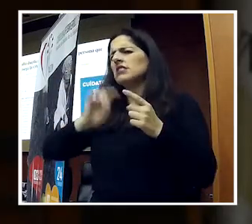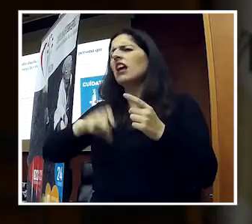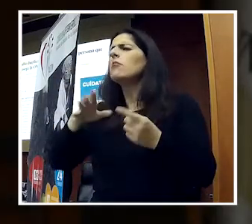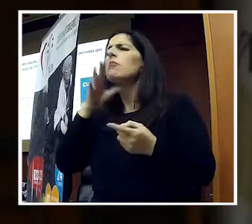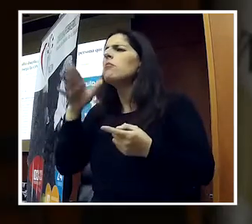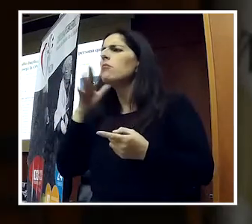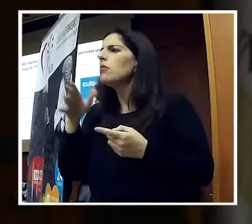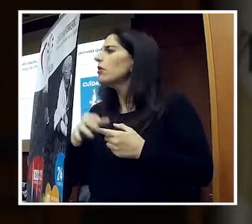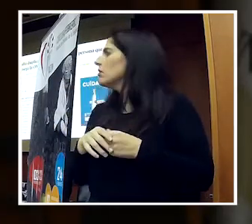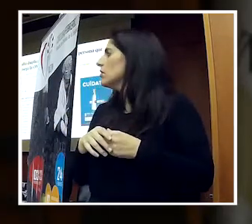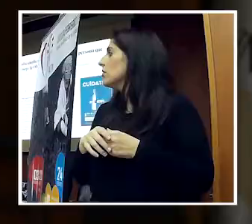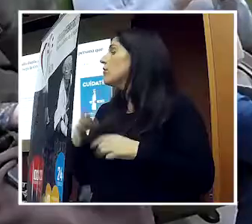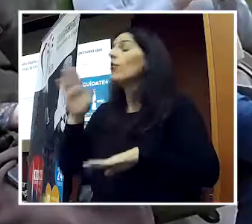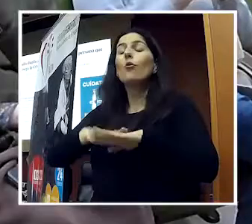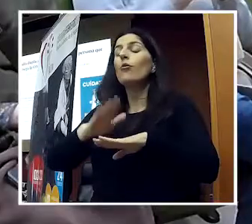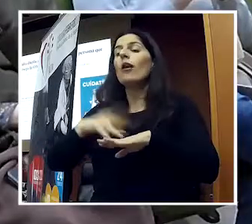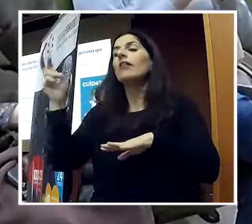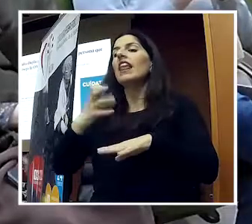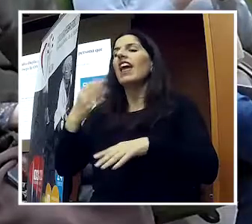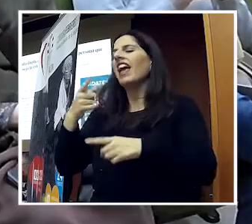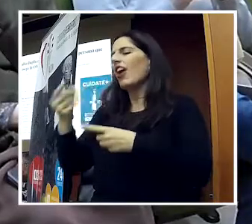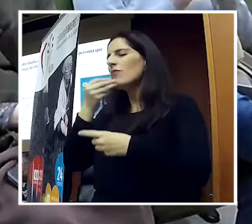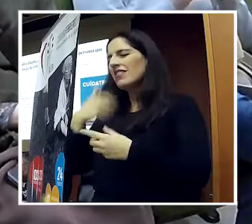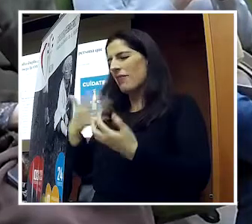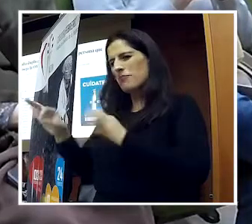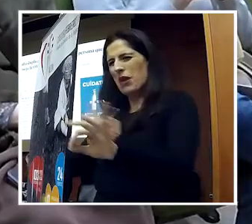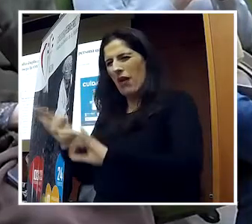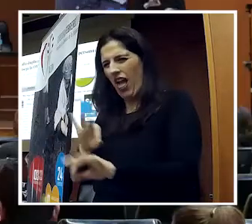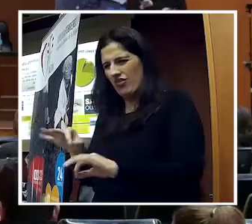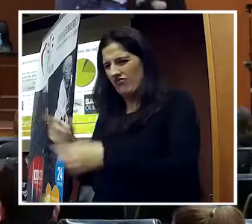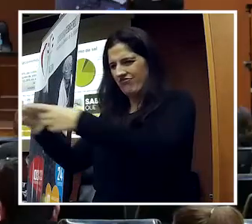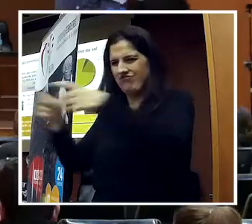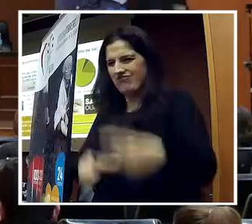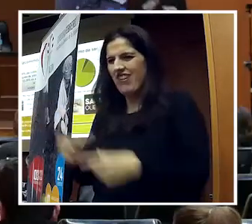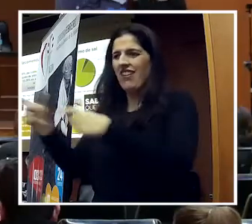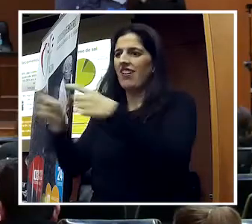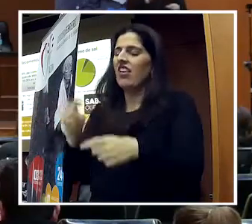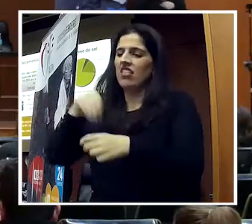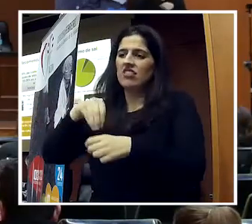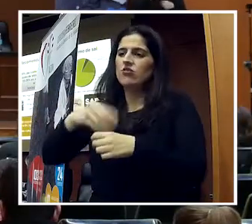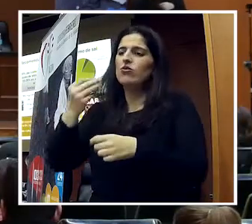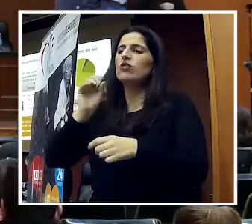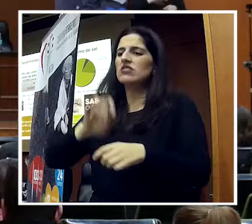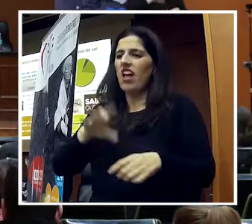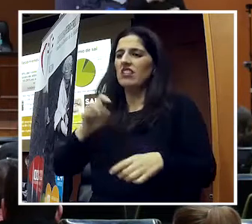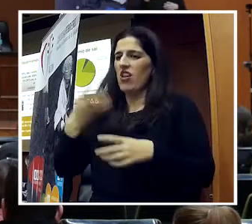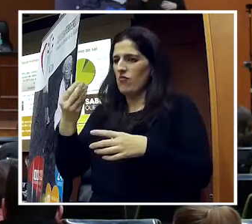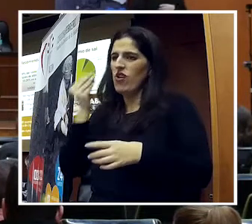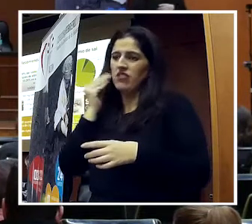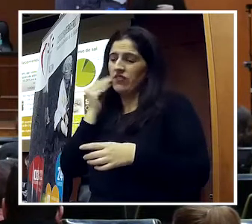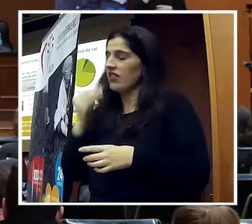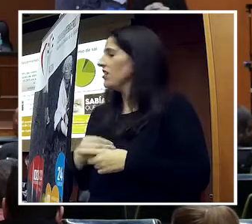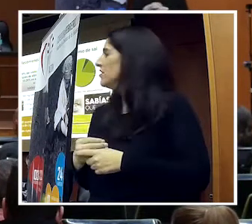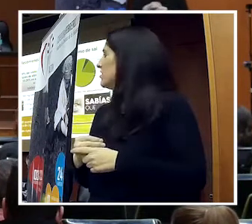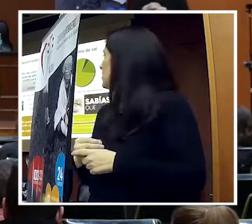qué? Pues de productos procesados. Fijaros, como decía, que el 72%, entre el 70 y el 80%